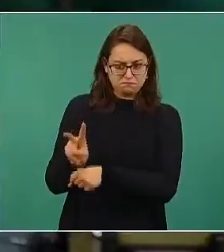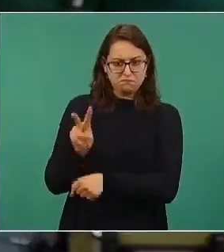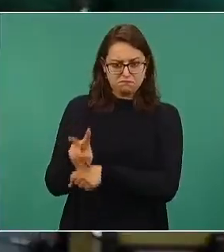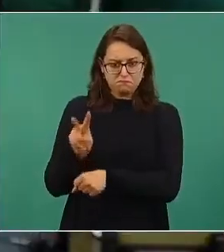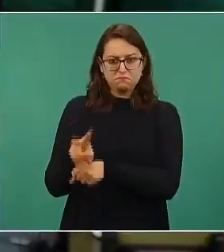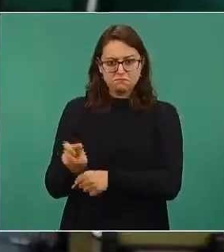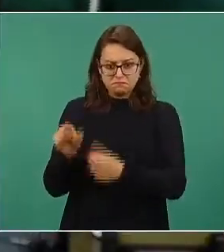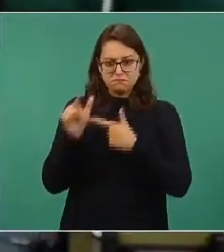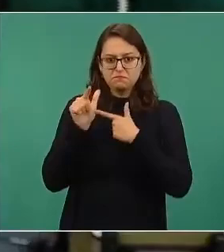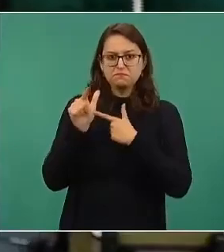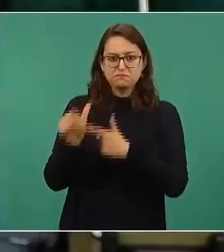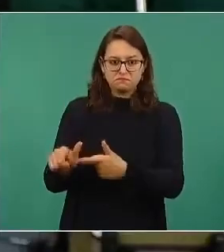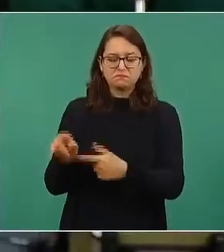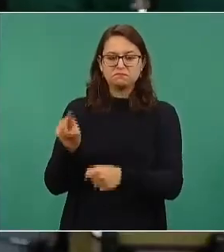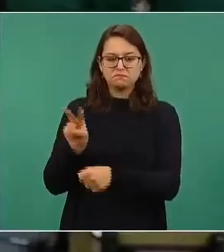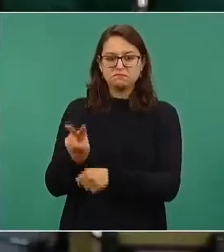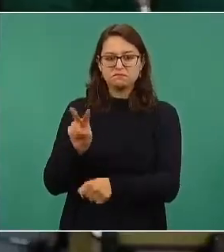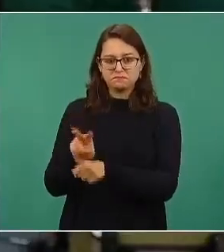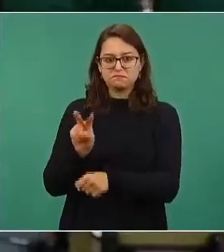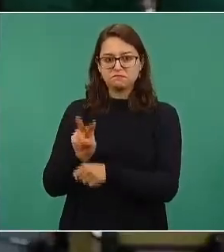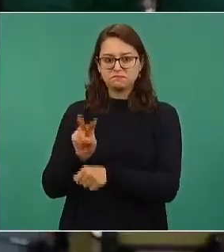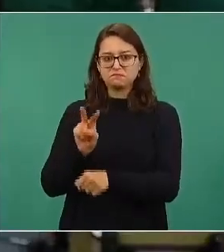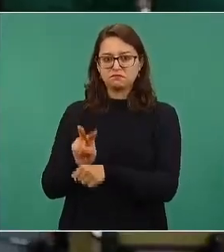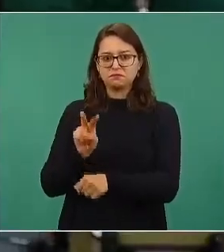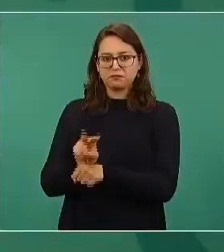vamos a seguir